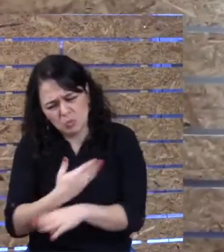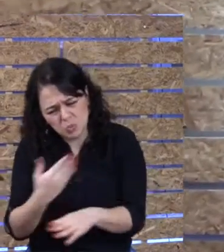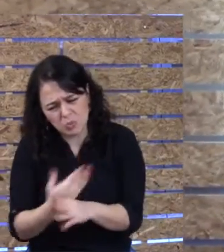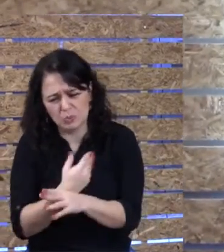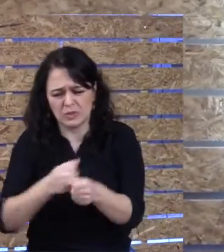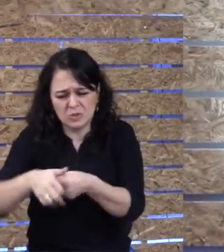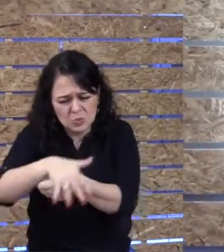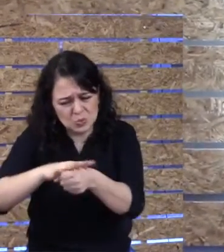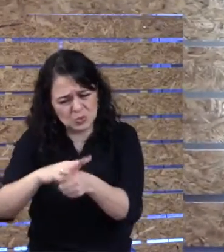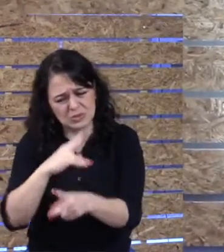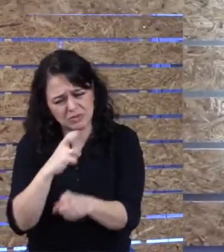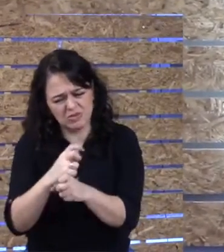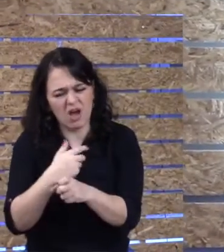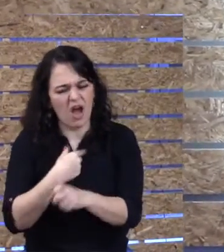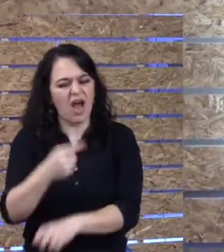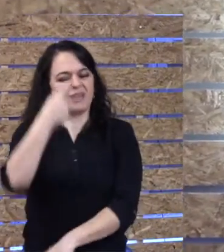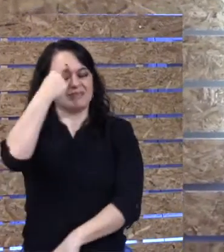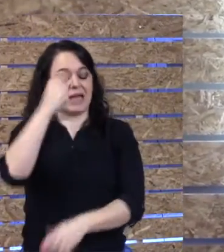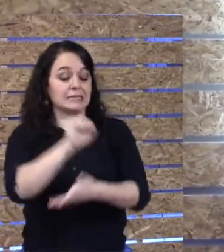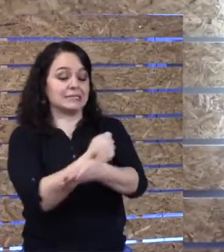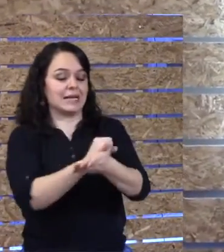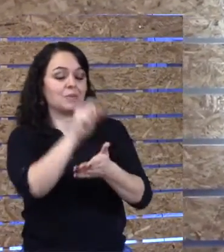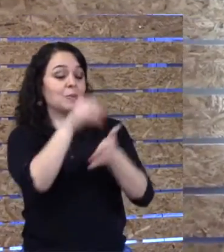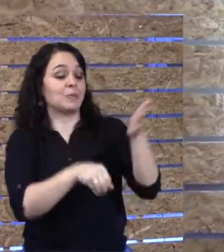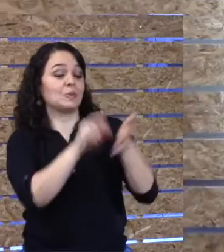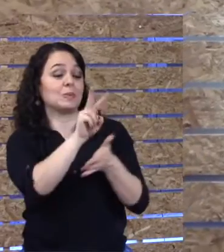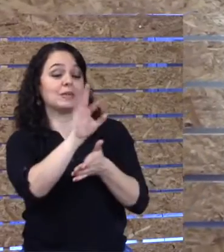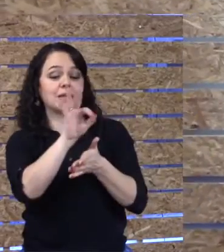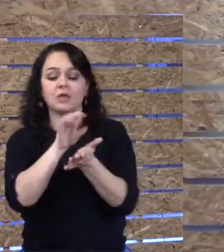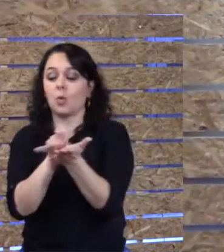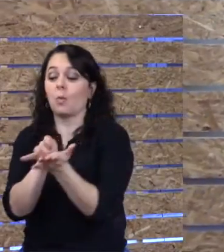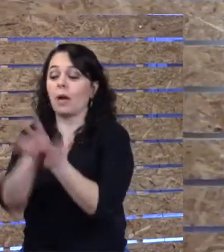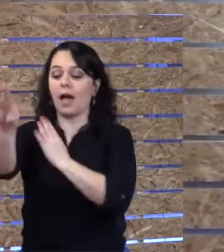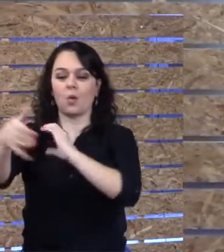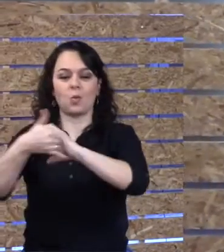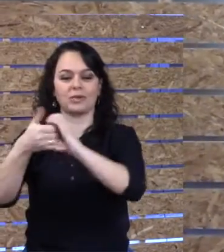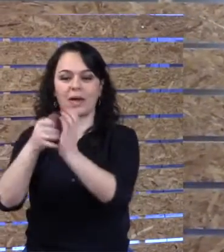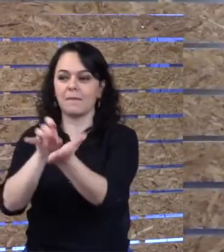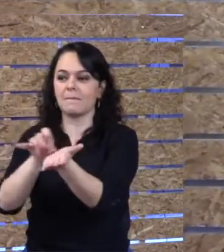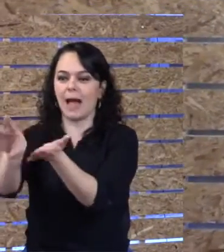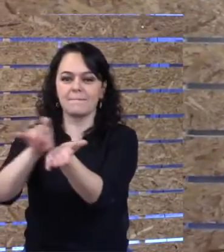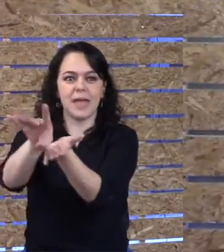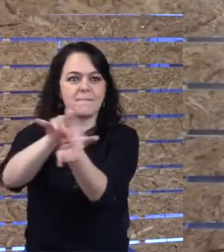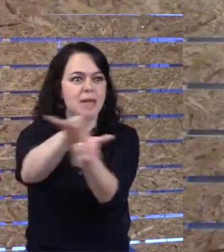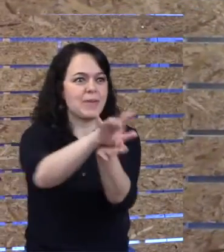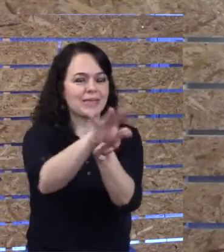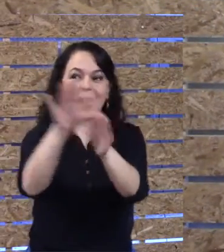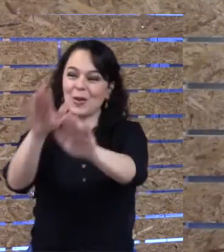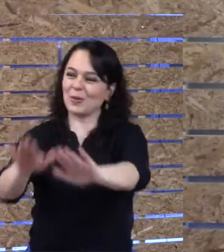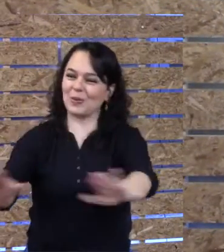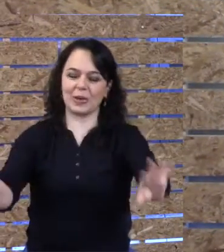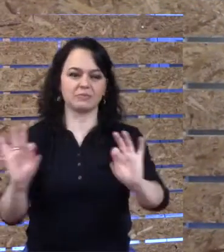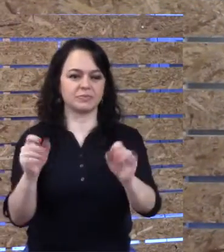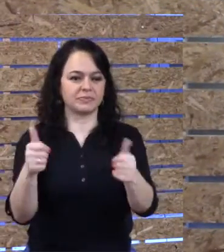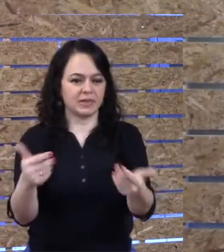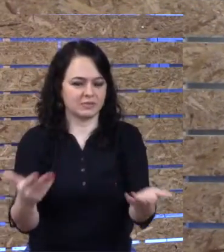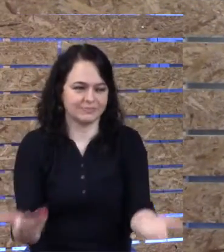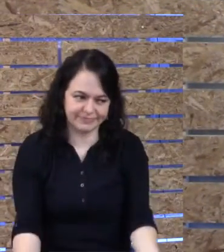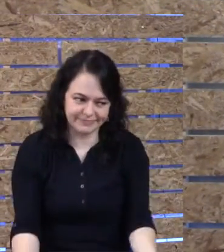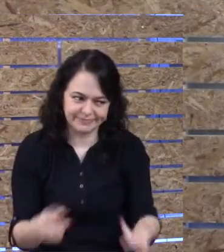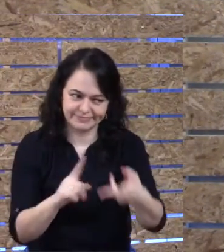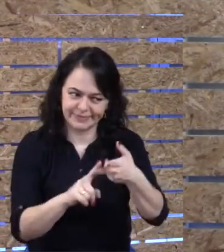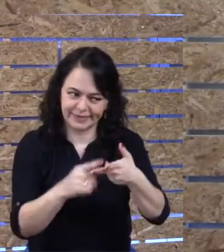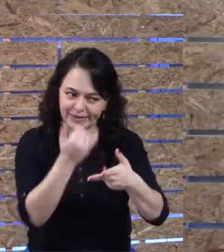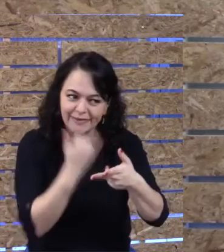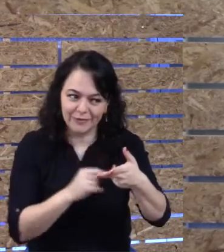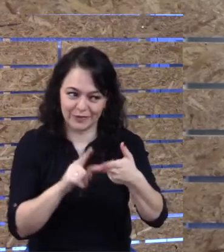Hay varias formas de este uso banal de pasárselo a todo el mundo. La una es describir el